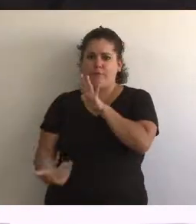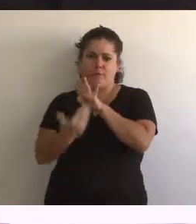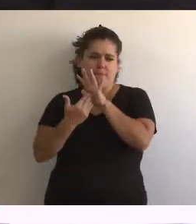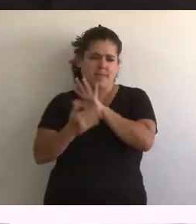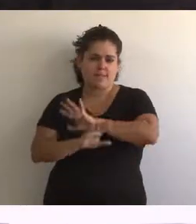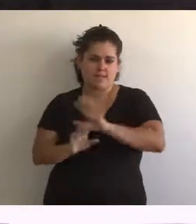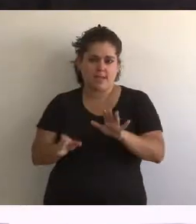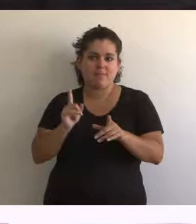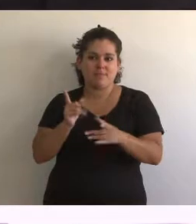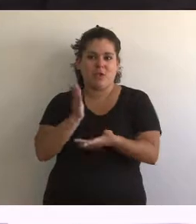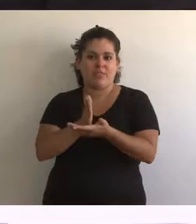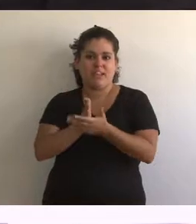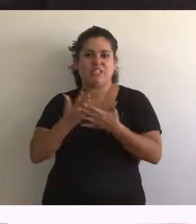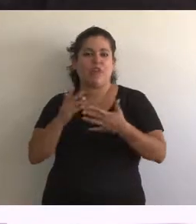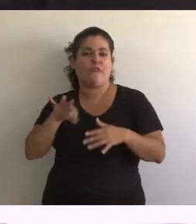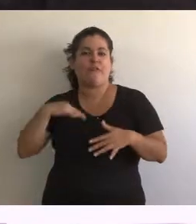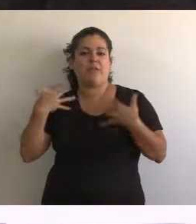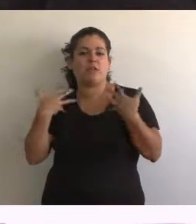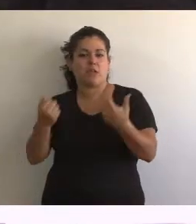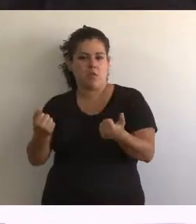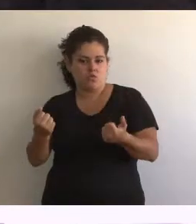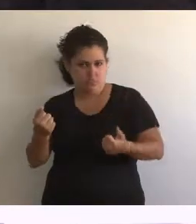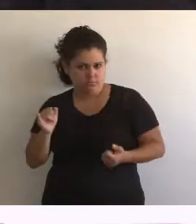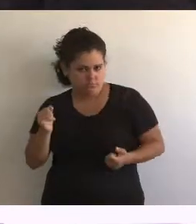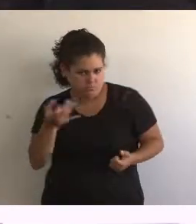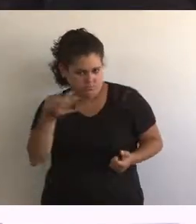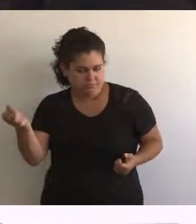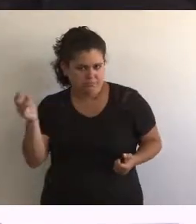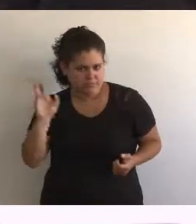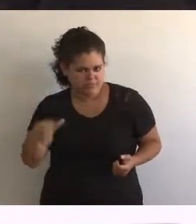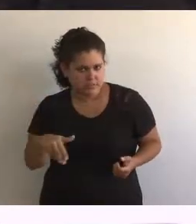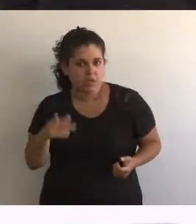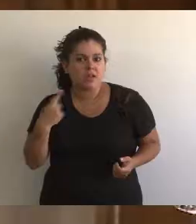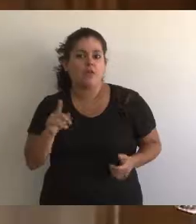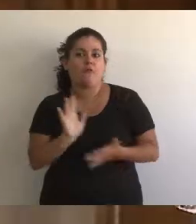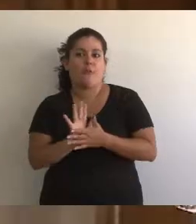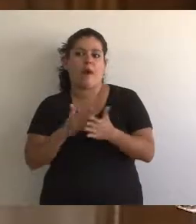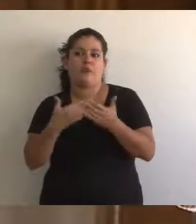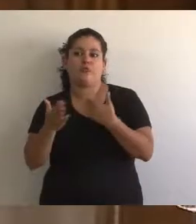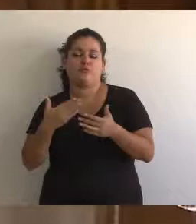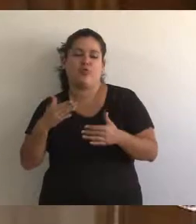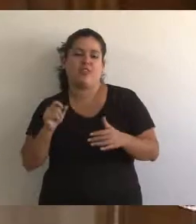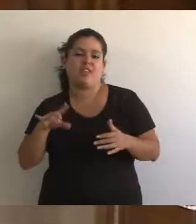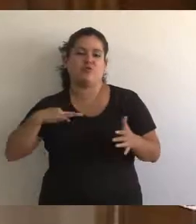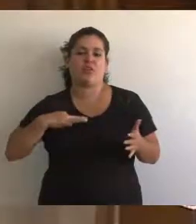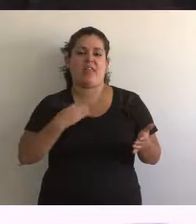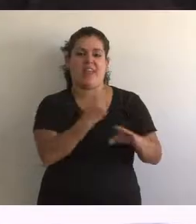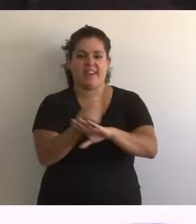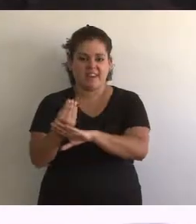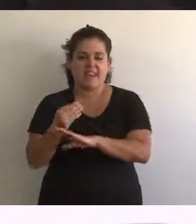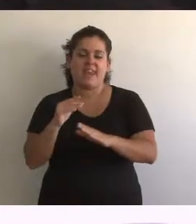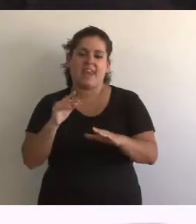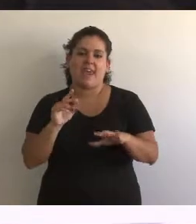artículo que te garantiza como derecho tener una vida saludable, y esto significa construir ciudadanía en un